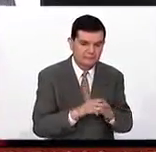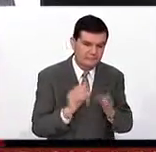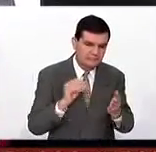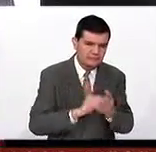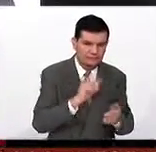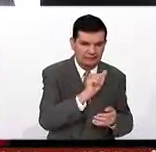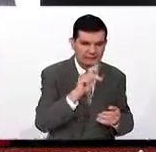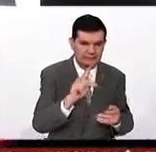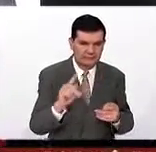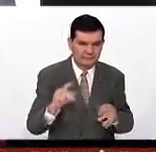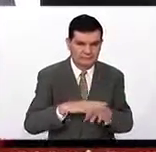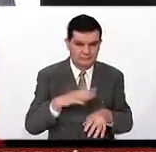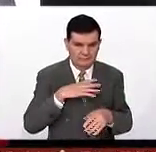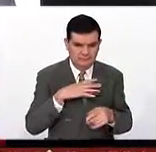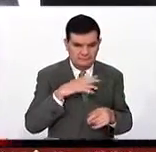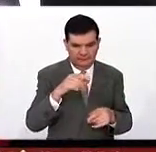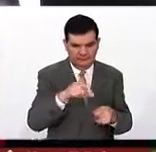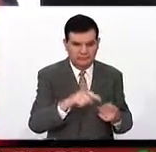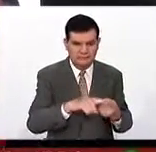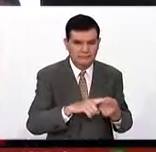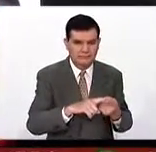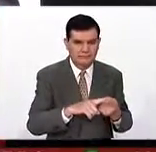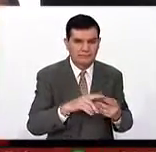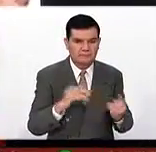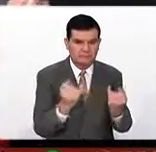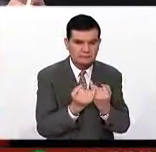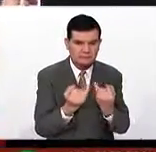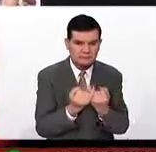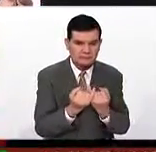aplicación para teléfonos inteligentes como